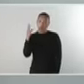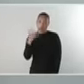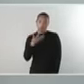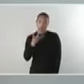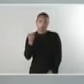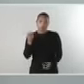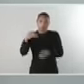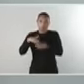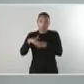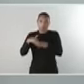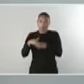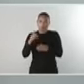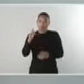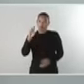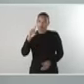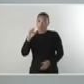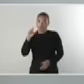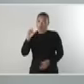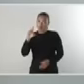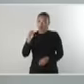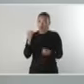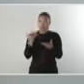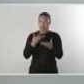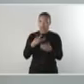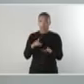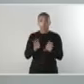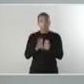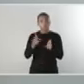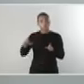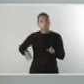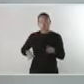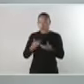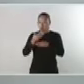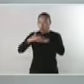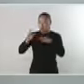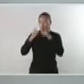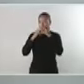primero de octubre vamos a incautarle su rancho